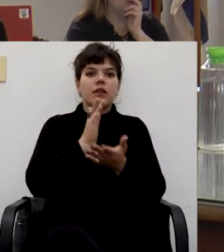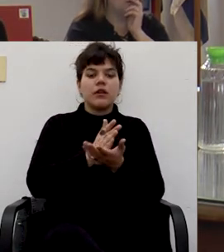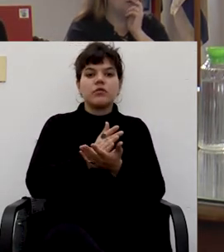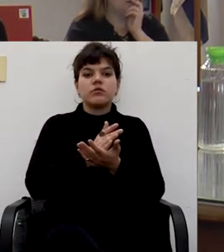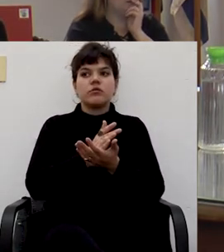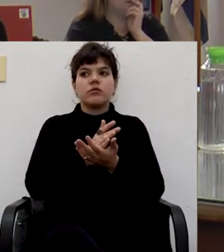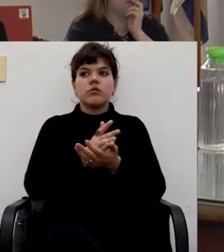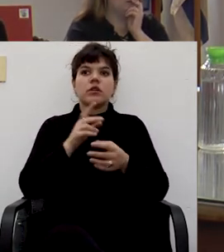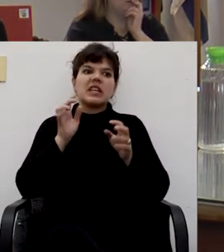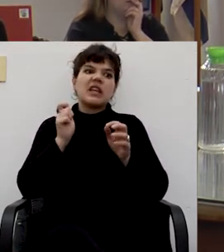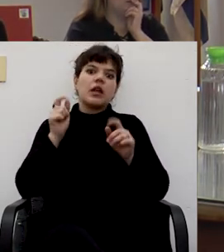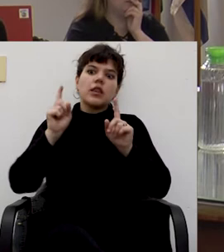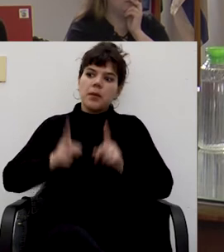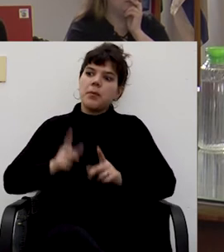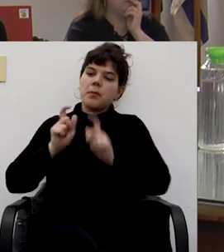en las instituciones.